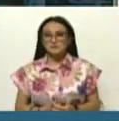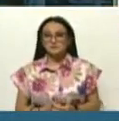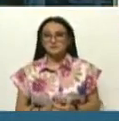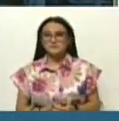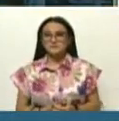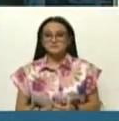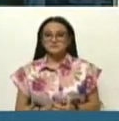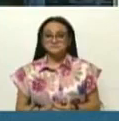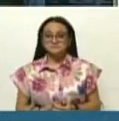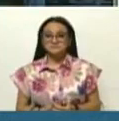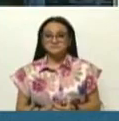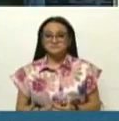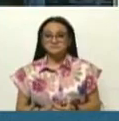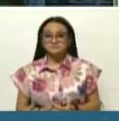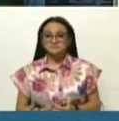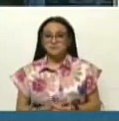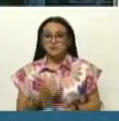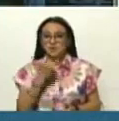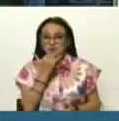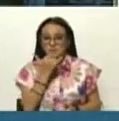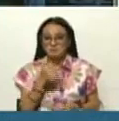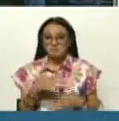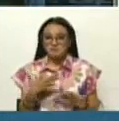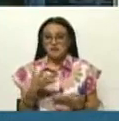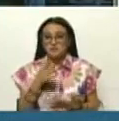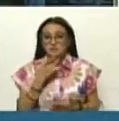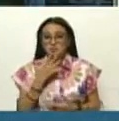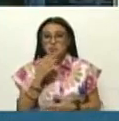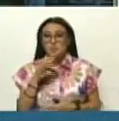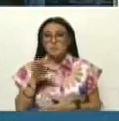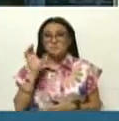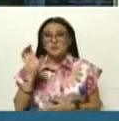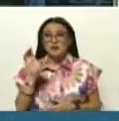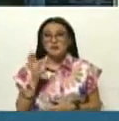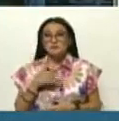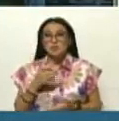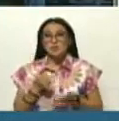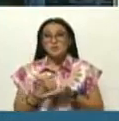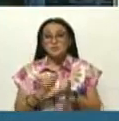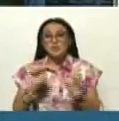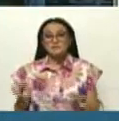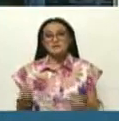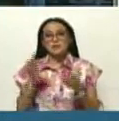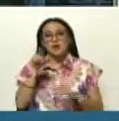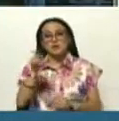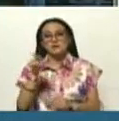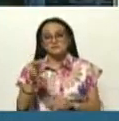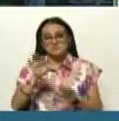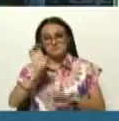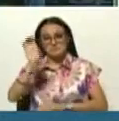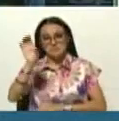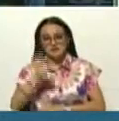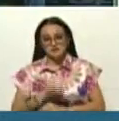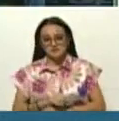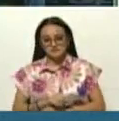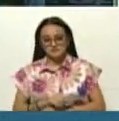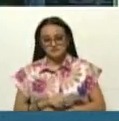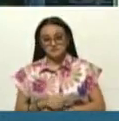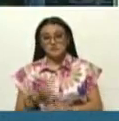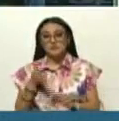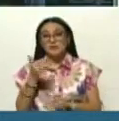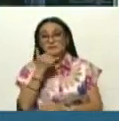de lo que ocurre en un país puede ayudar a salvar a ese país. Fíjense lo que está ocurriendo en